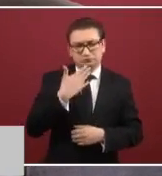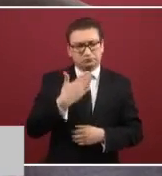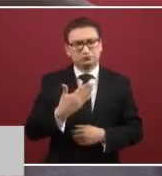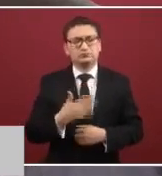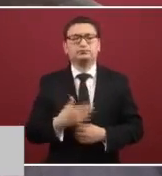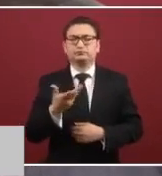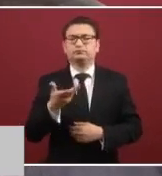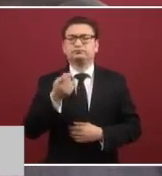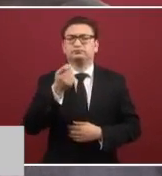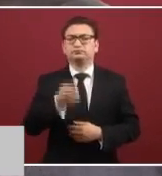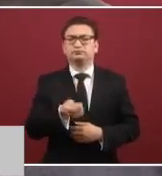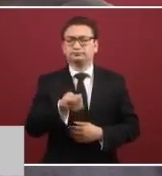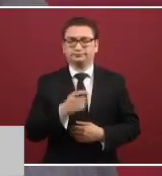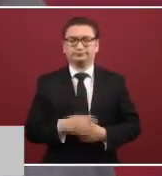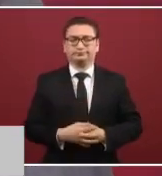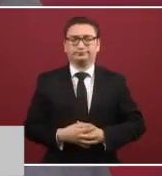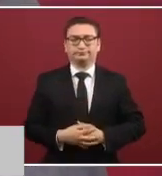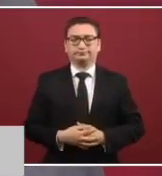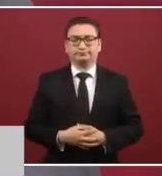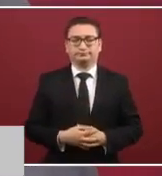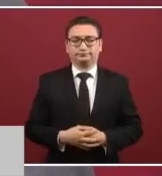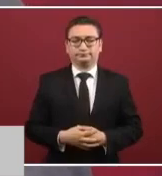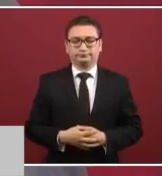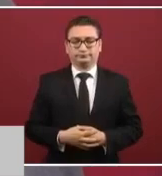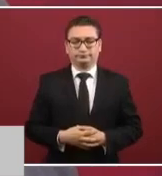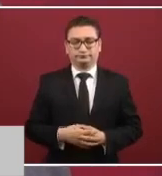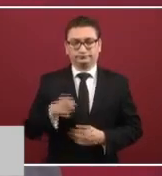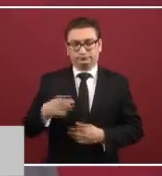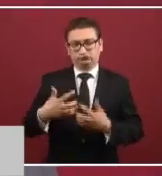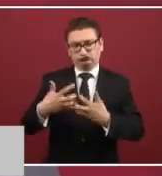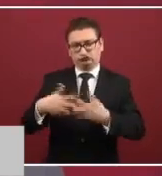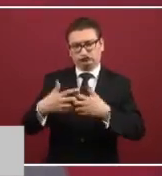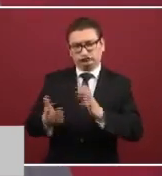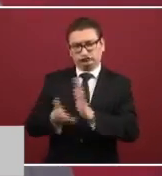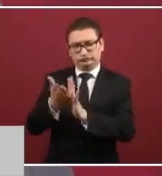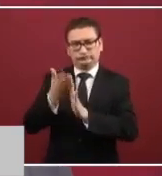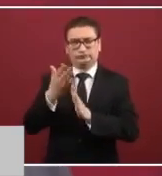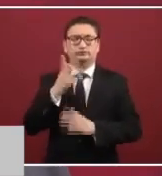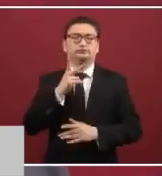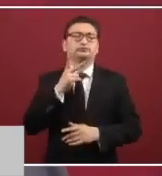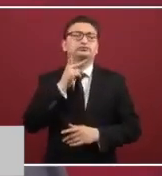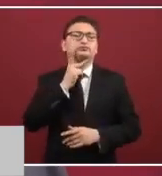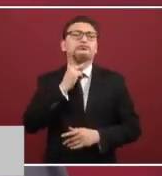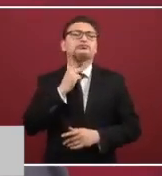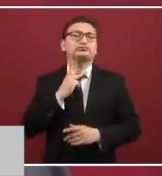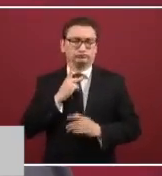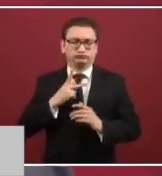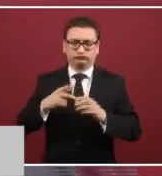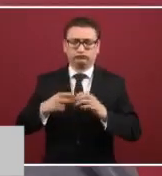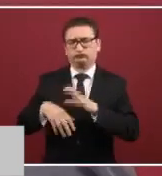Es decir, se va a construir la refinería